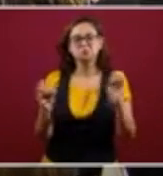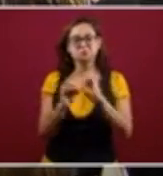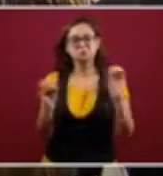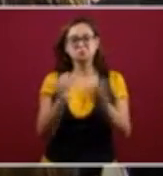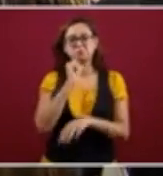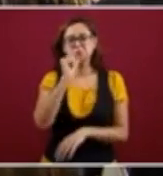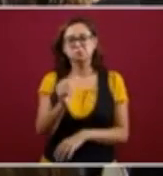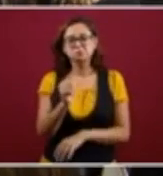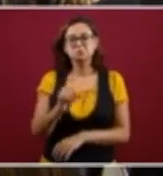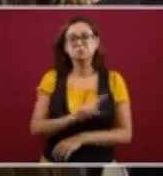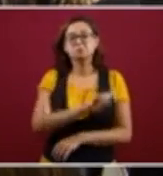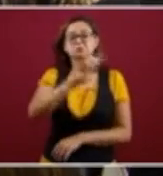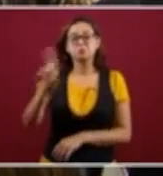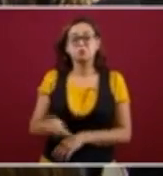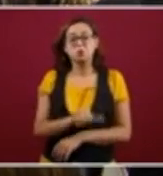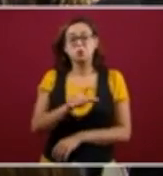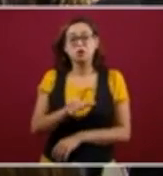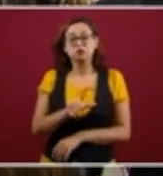se hacen como que